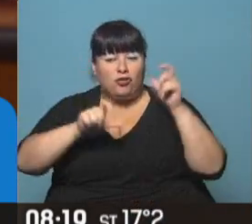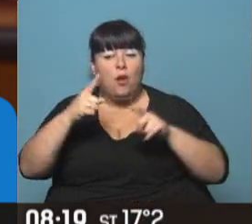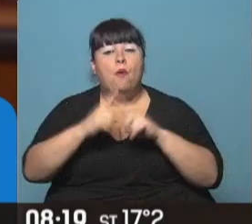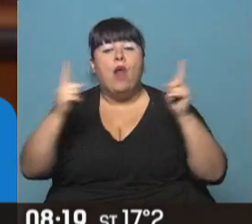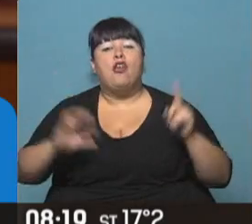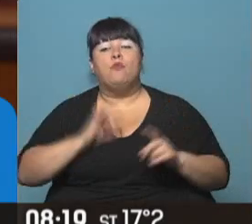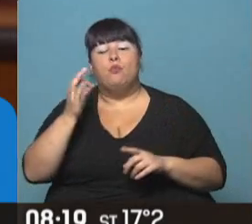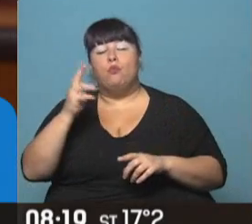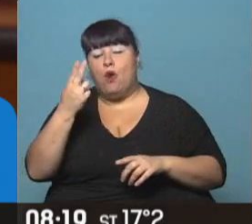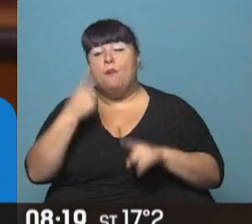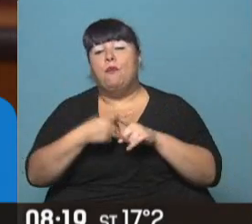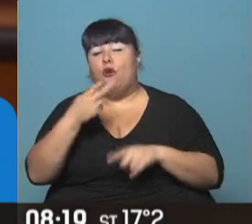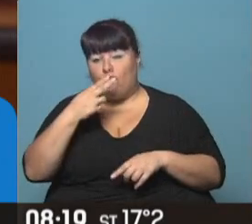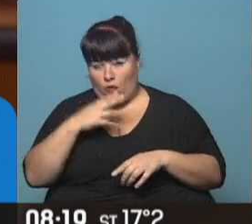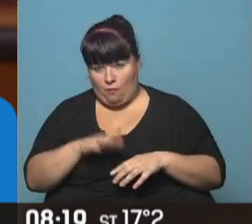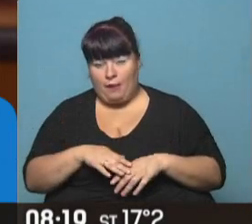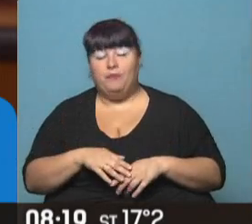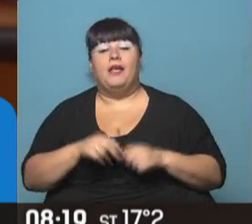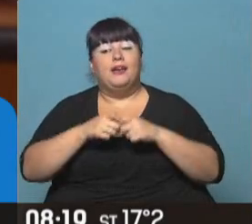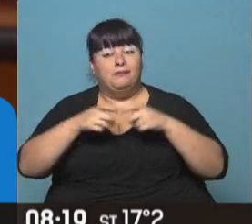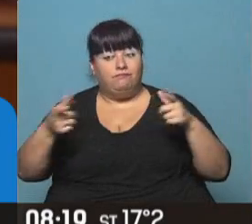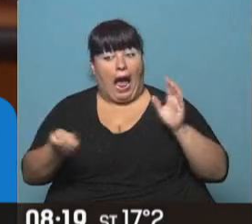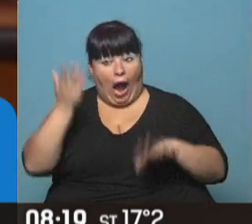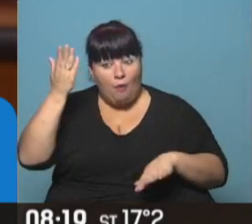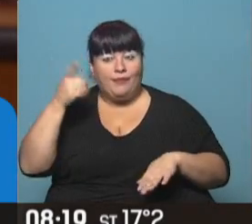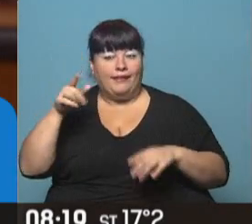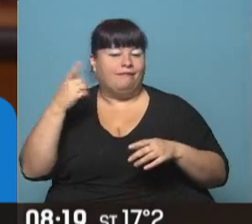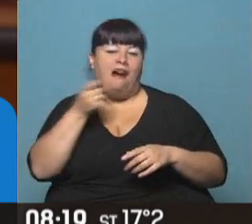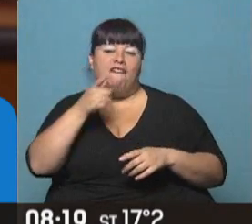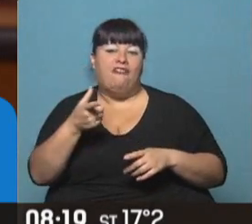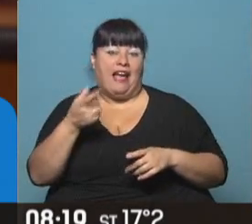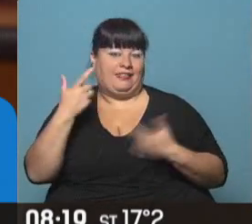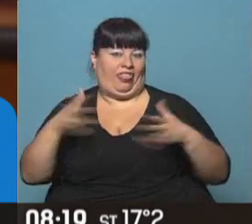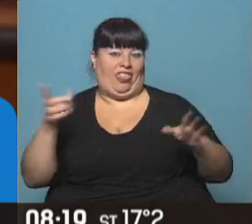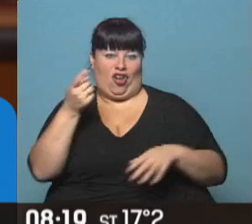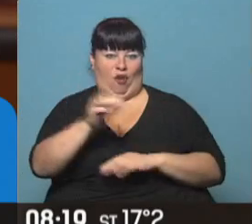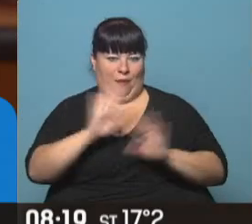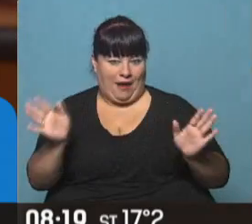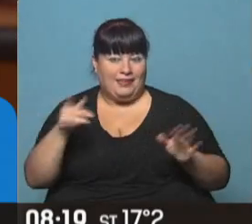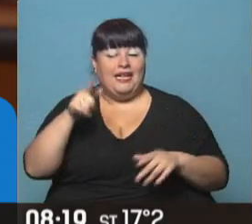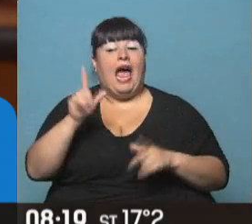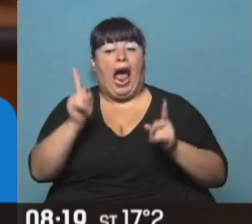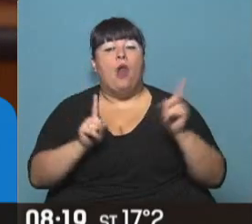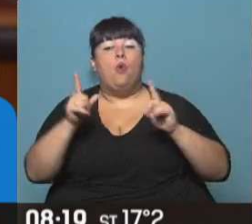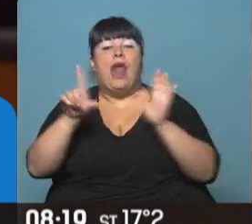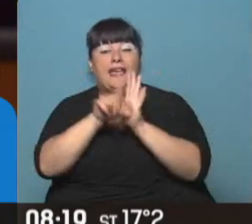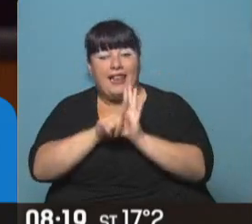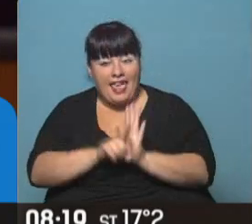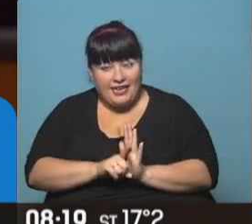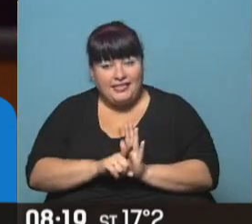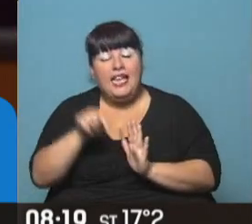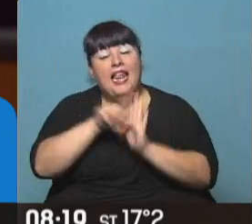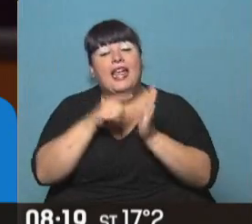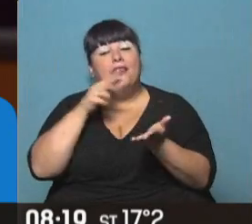año en Argentina por el consumo de tabaco. Y el aumento de precios es la medida más costo efectiva en sí misma, independientemente que hay paquetes de medidas, las